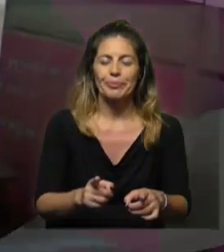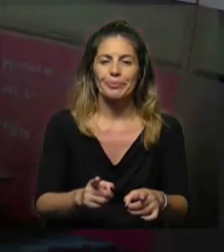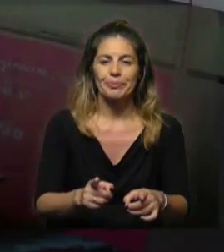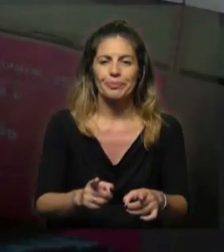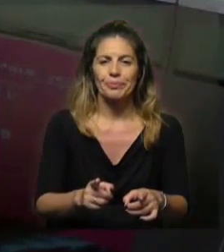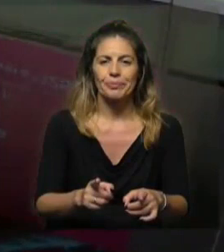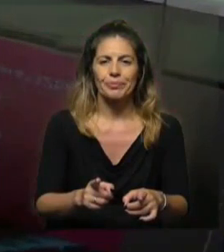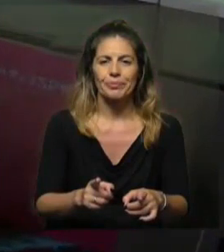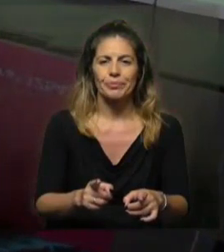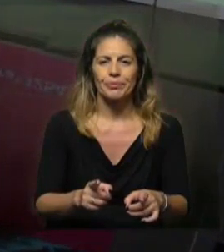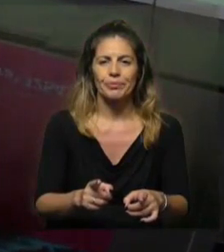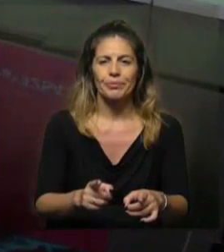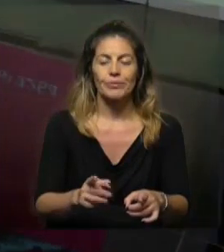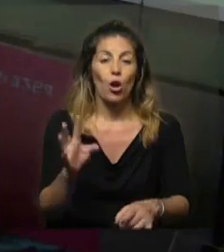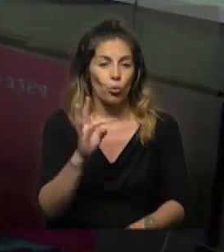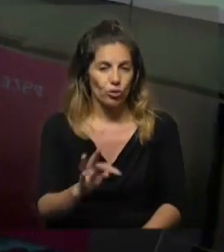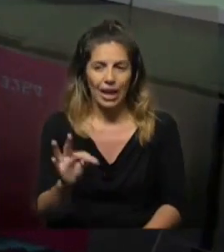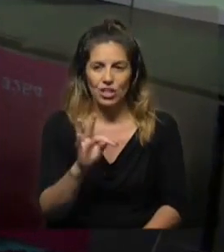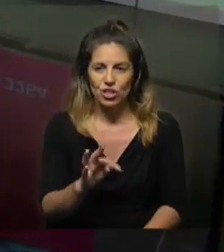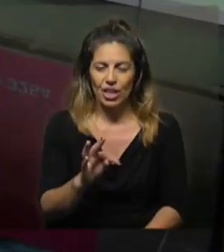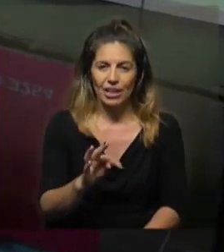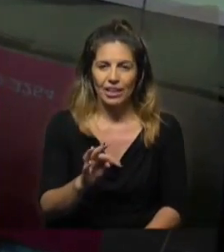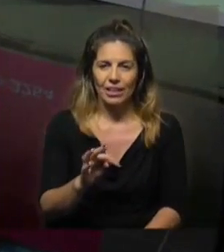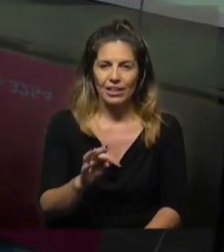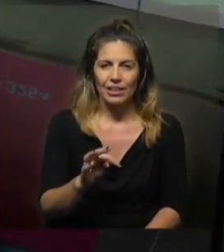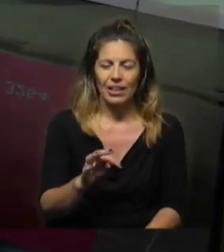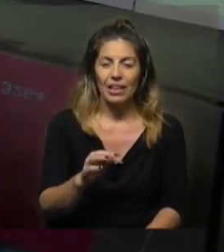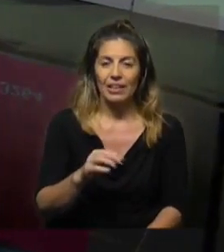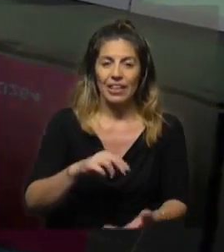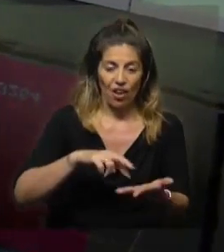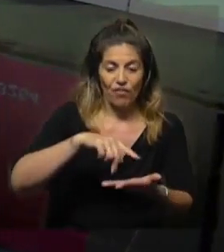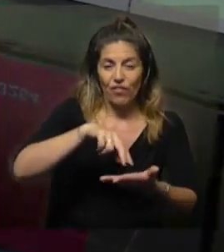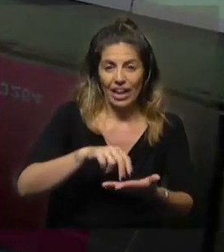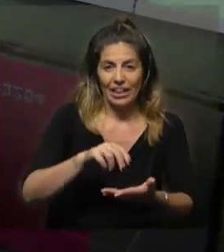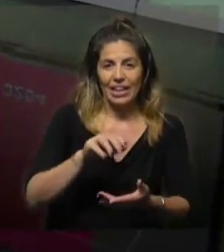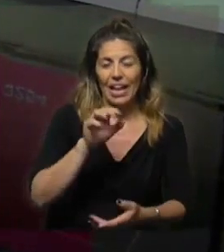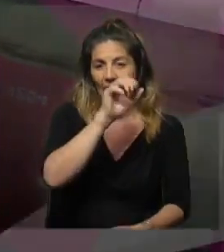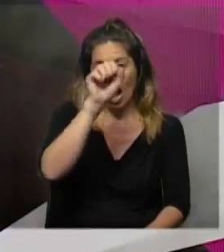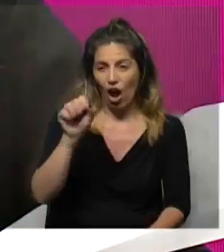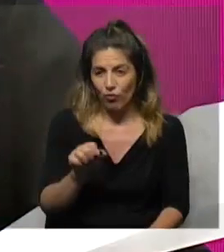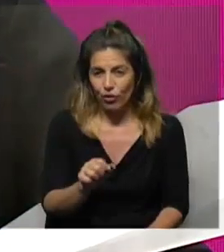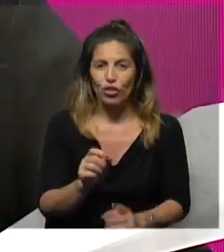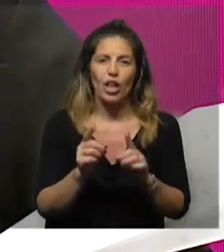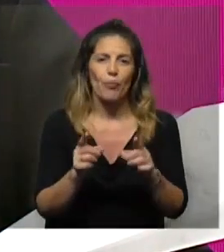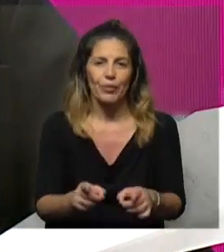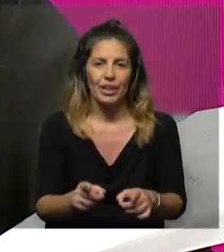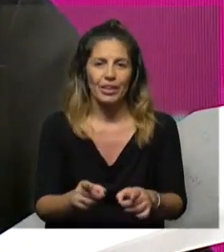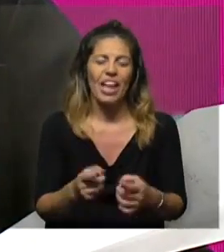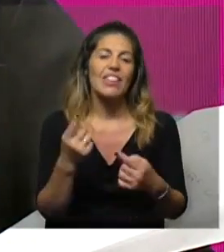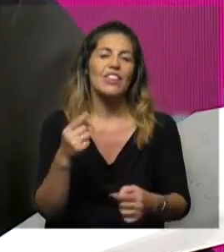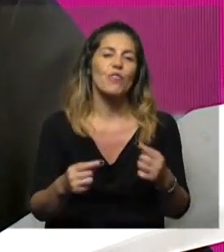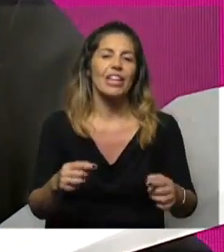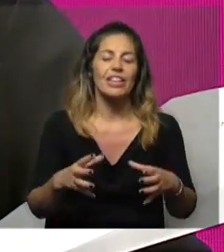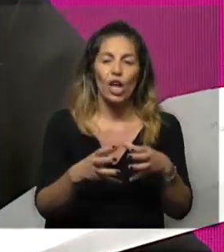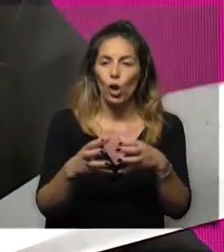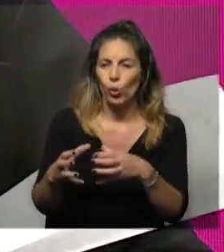y también va a haber un taller de afro de baile danza afro que lo va a hacer bruna Vázquez y bueno y después hay diferentes grupos